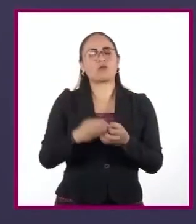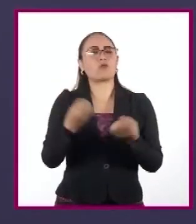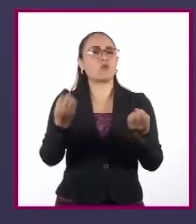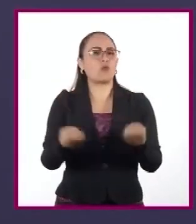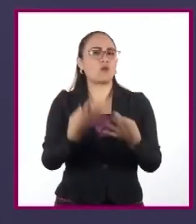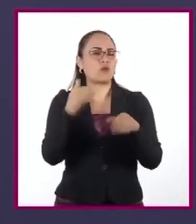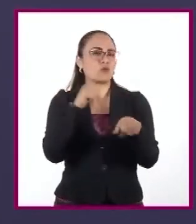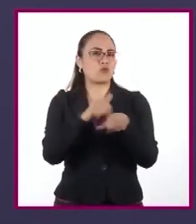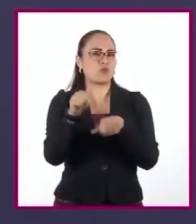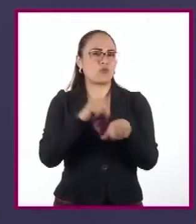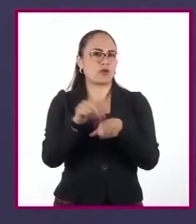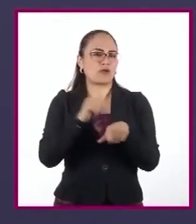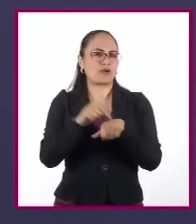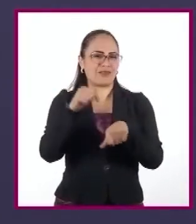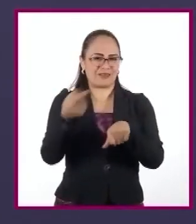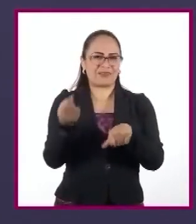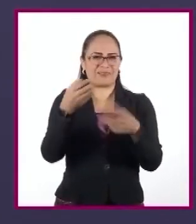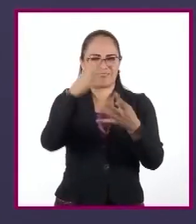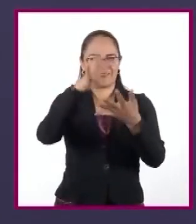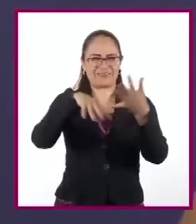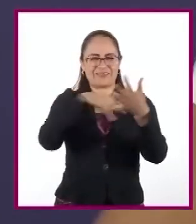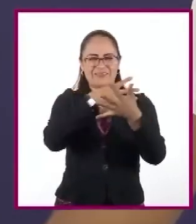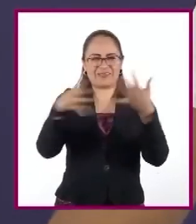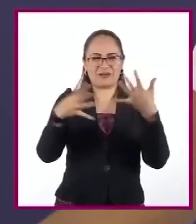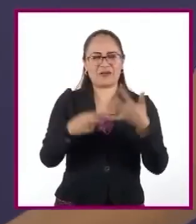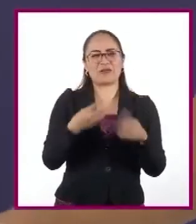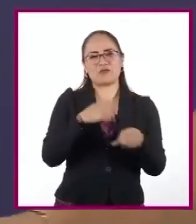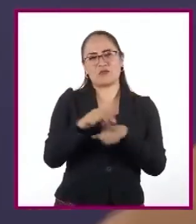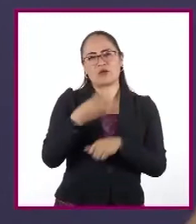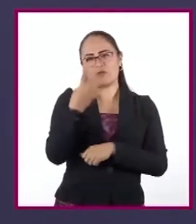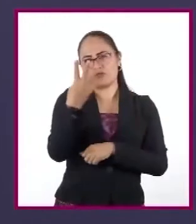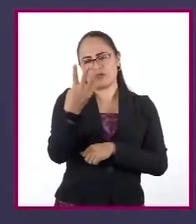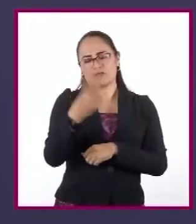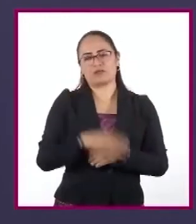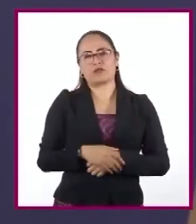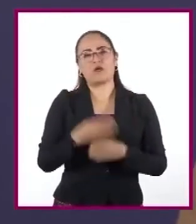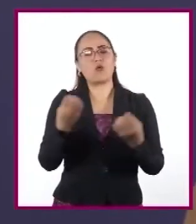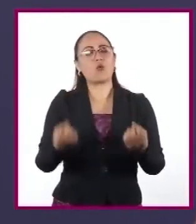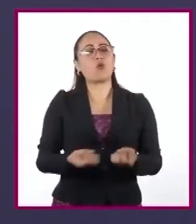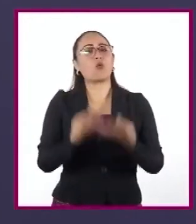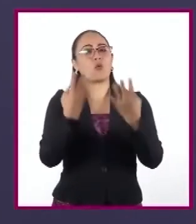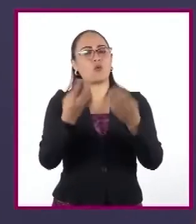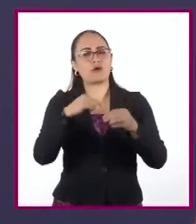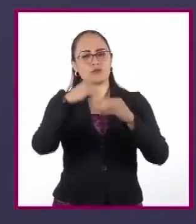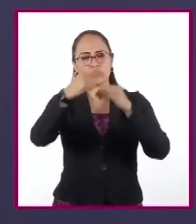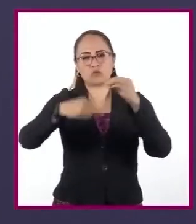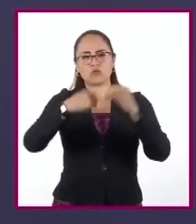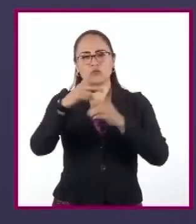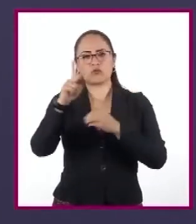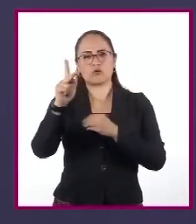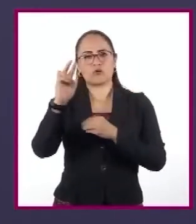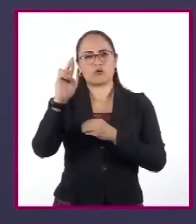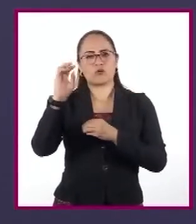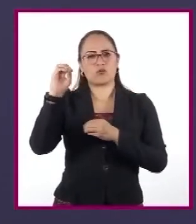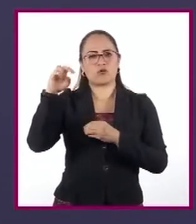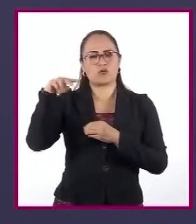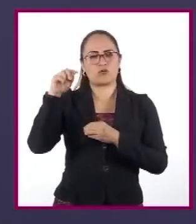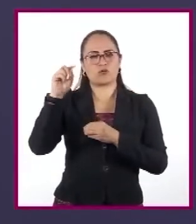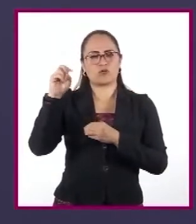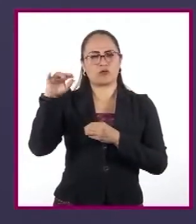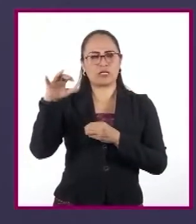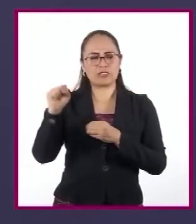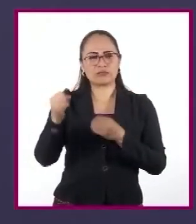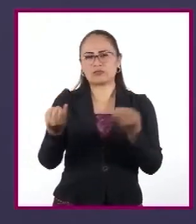número atómico 3 en la tabla periódica. ¿Podrían deducir cuántos protones tiene y por lo tanto cuántos